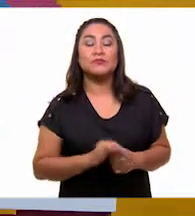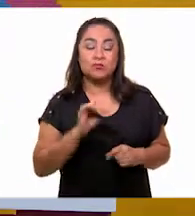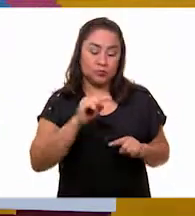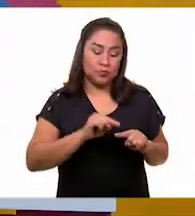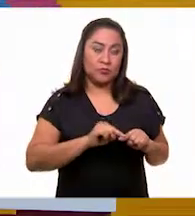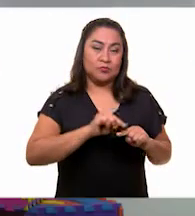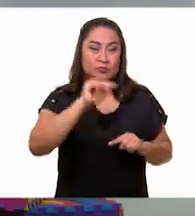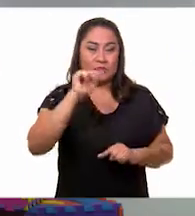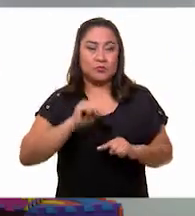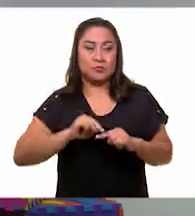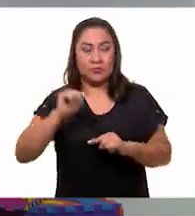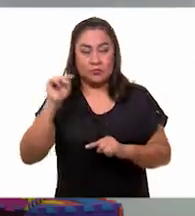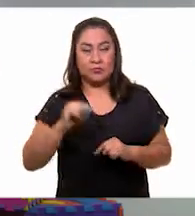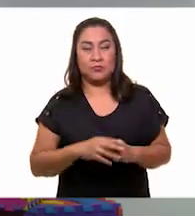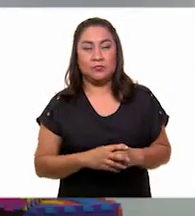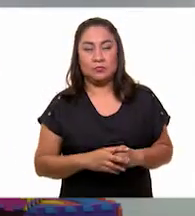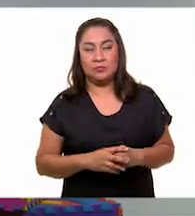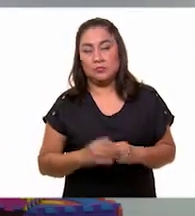en ambas botellas.